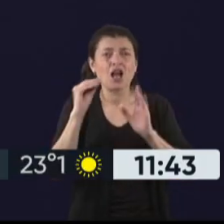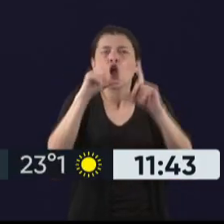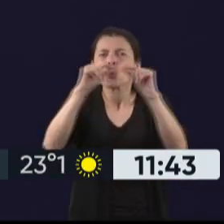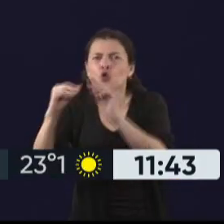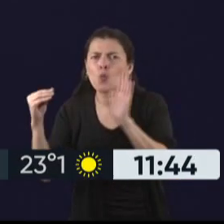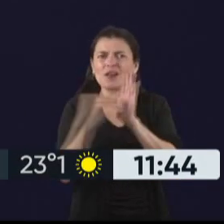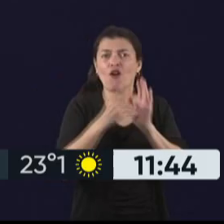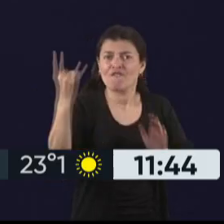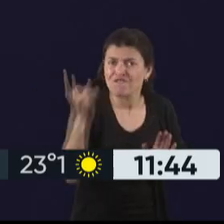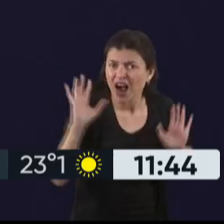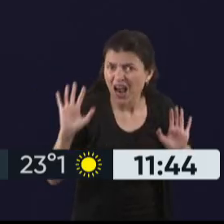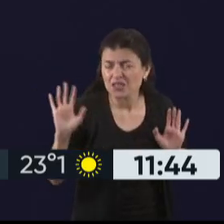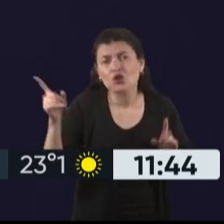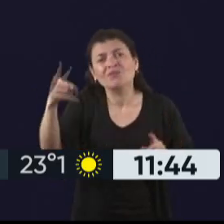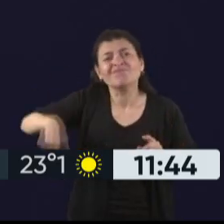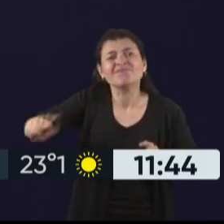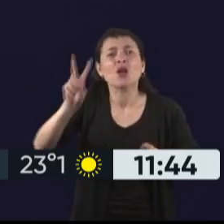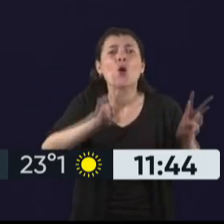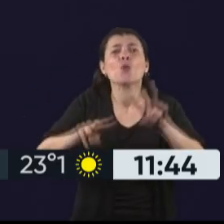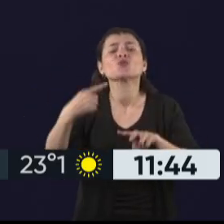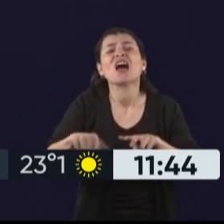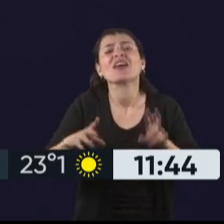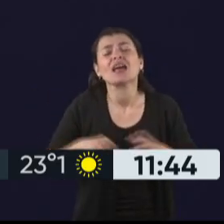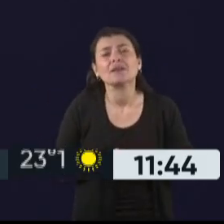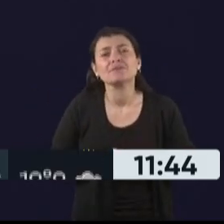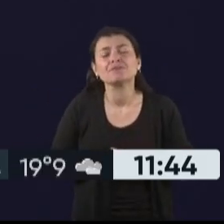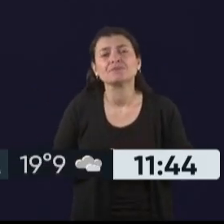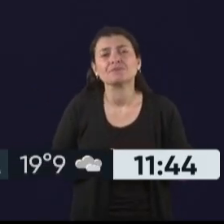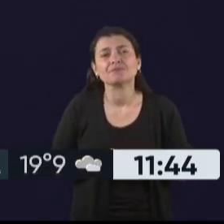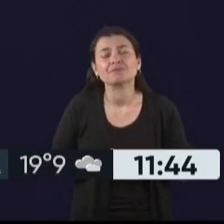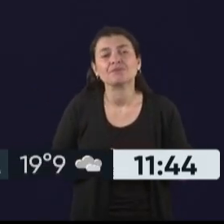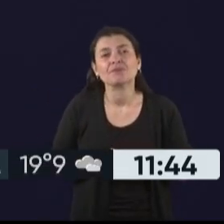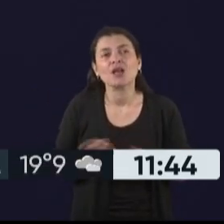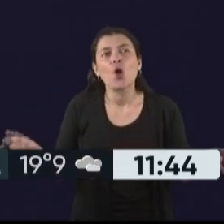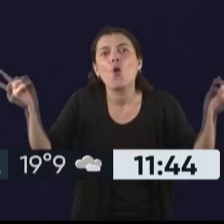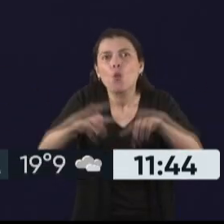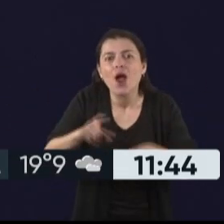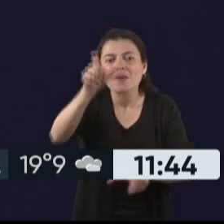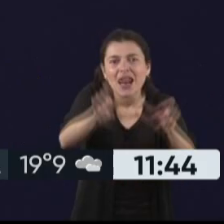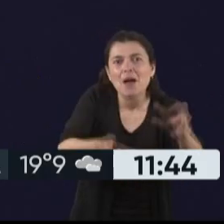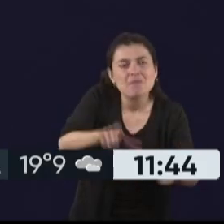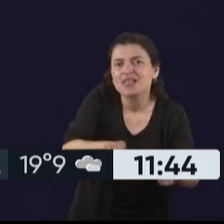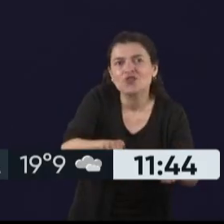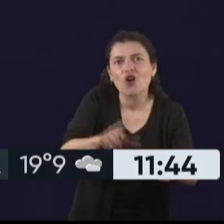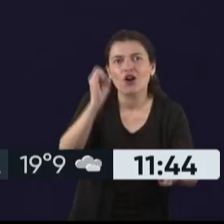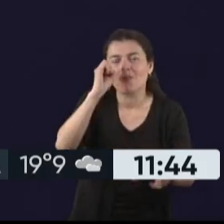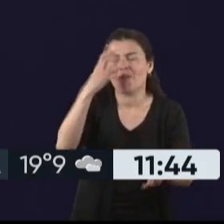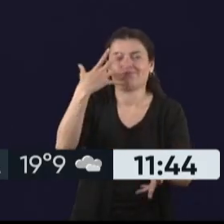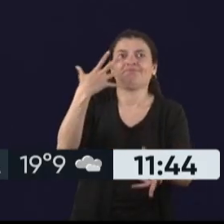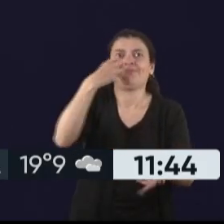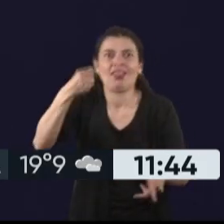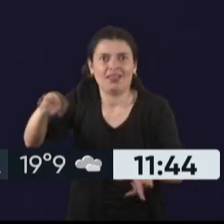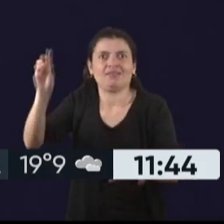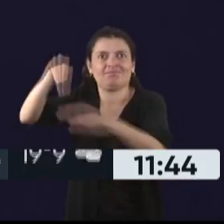de recuperar una parte de la sociedad que ya les dijo que no y que no